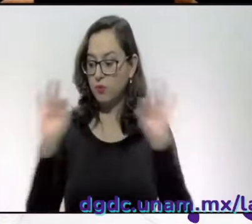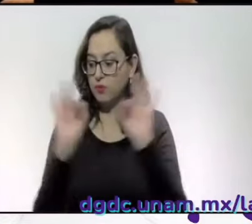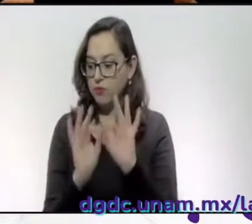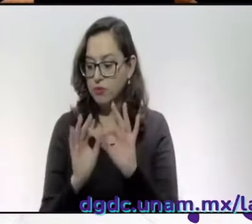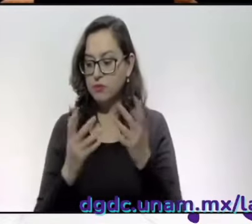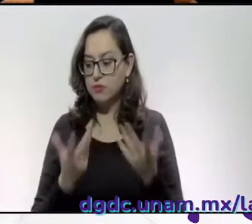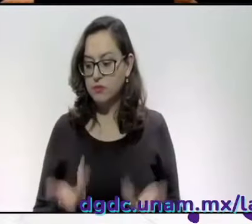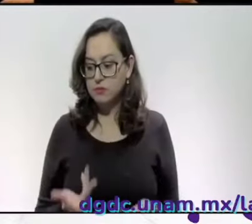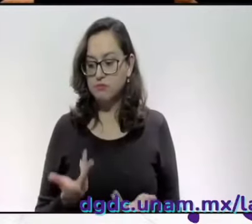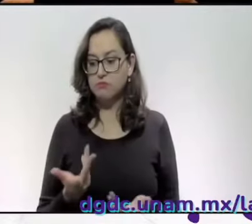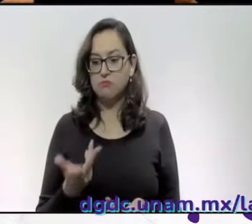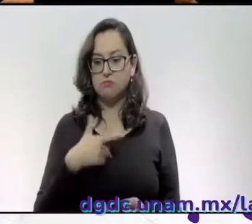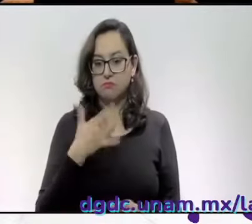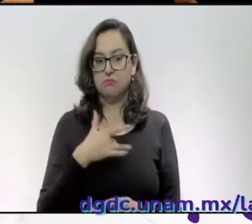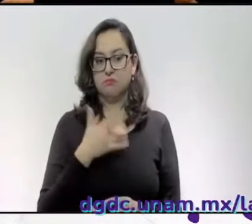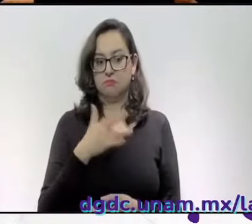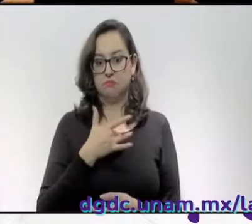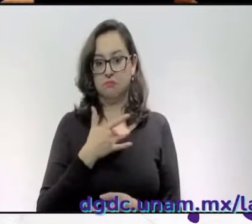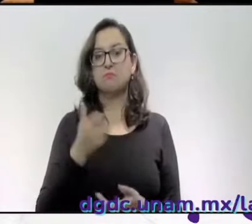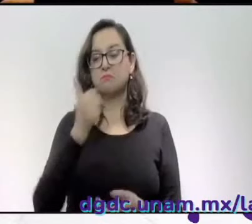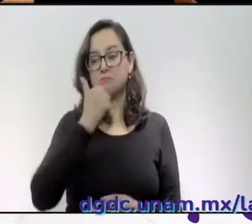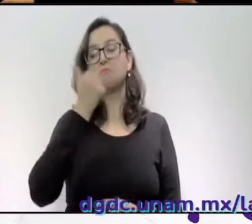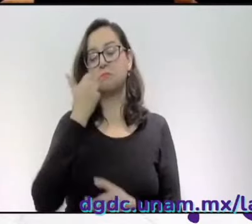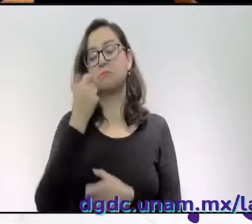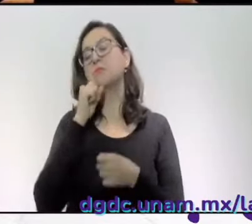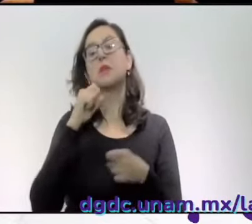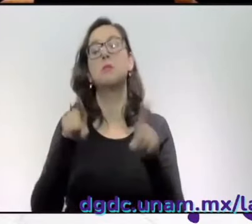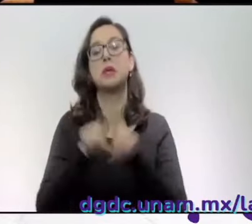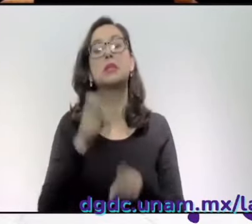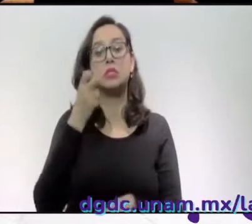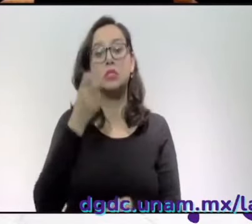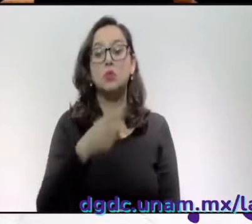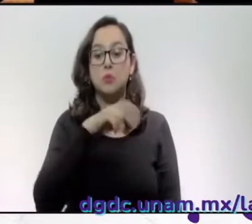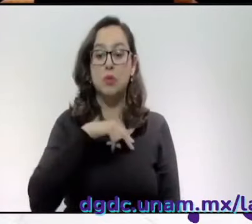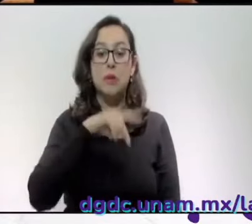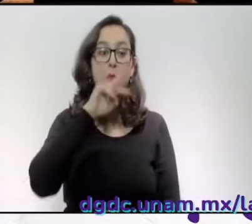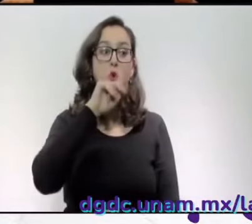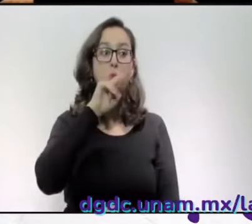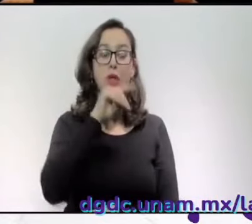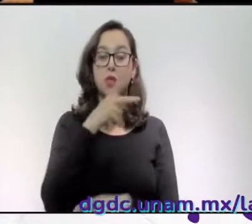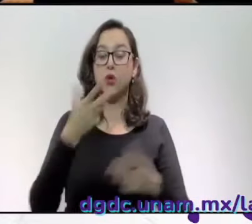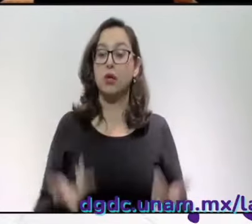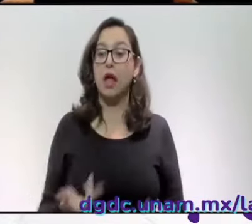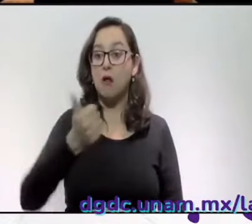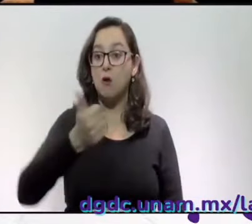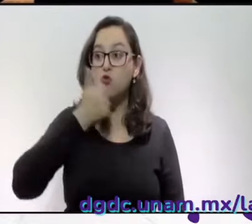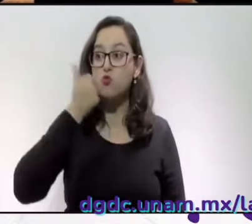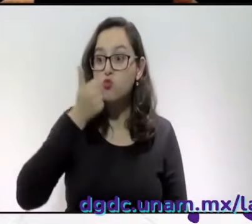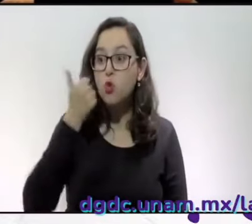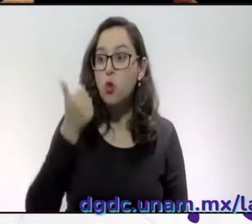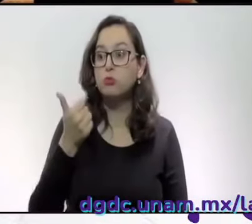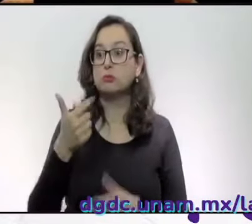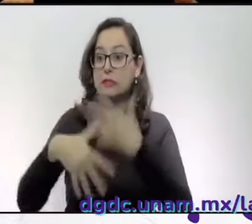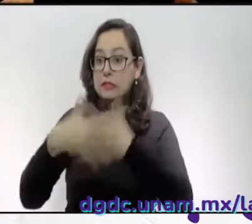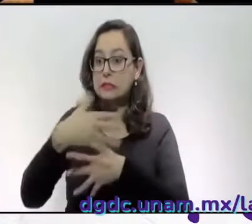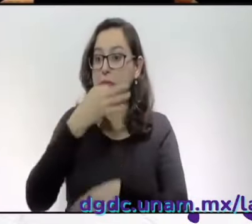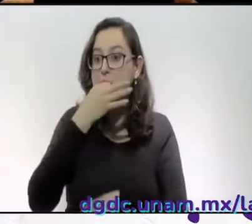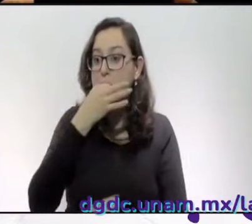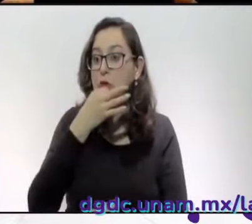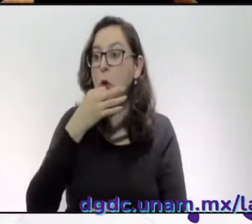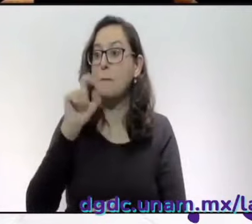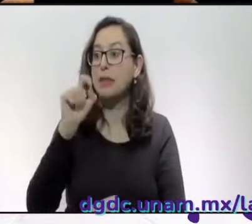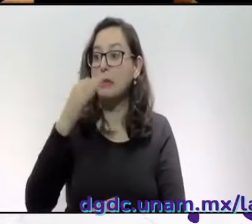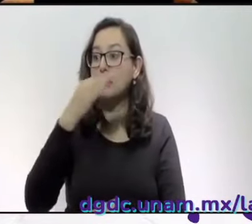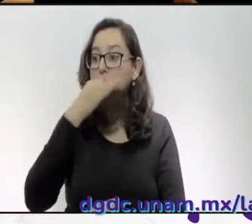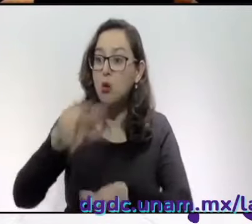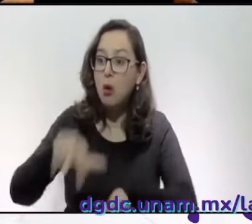esto creo que es muy grave. Y la interacción con los estudiantes, eso a mí me preocupa mucho otra vez. O sea, no es lo mismo interaccionar con un estudiante 15 minutos o 20 minutos a través de una